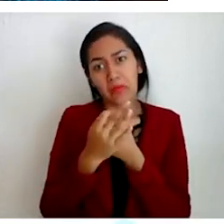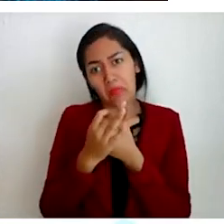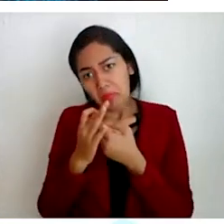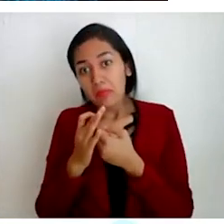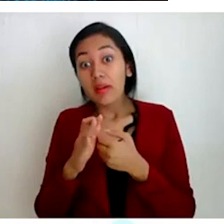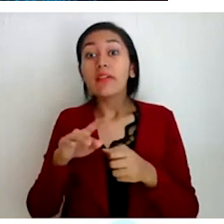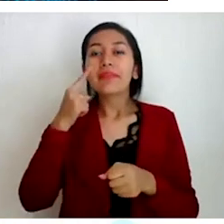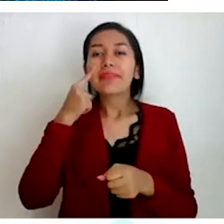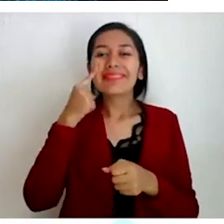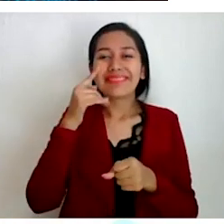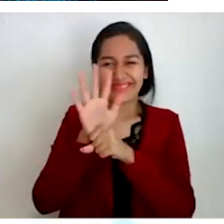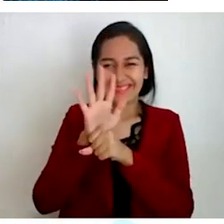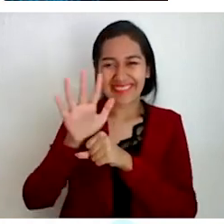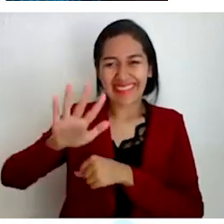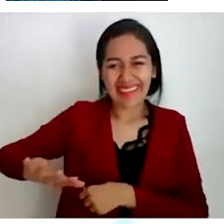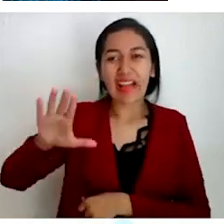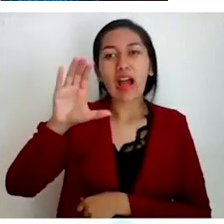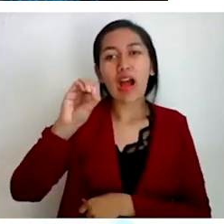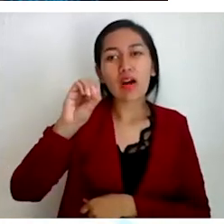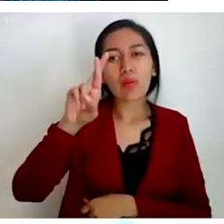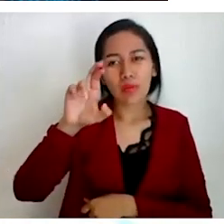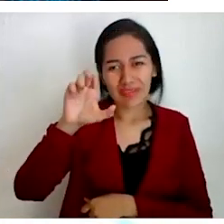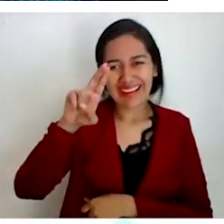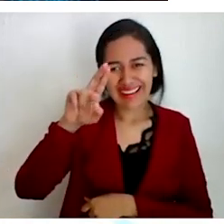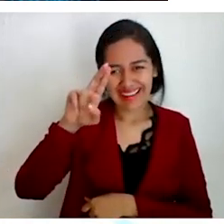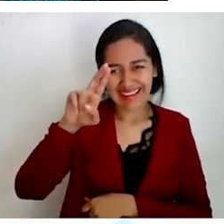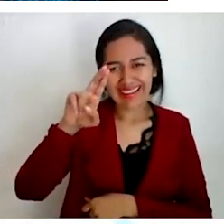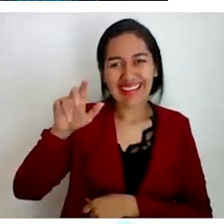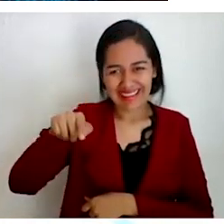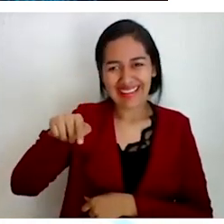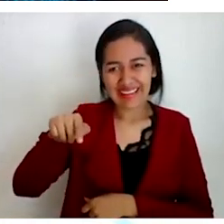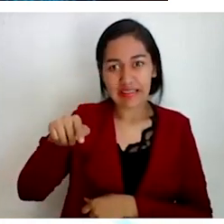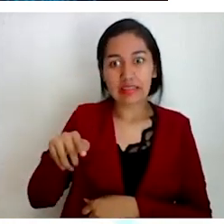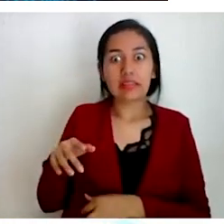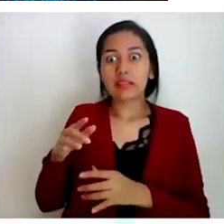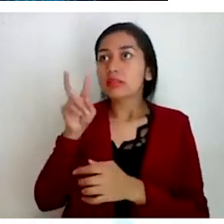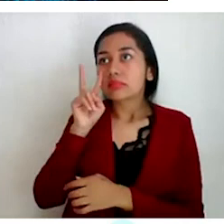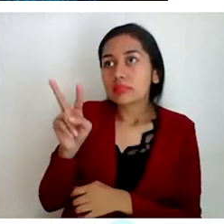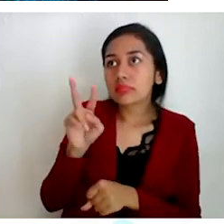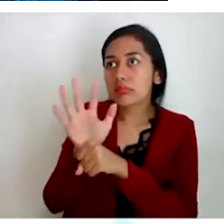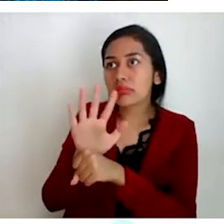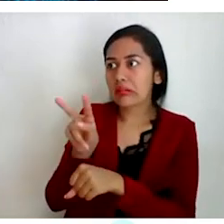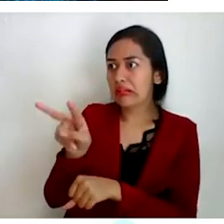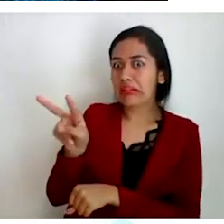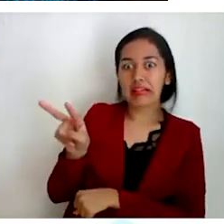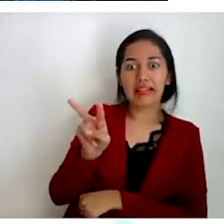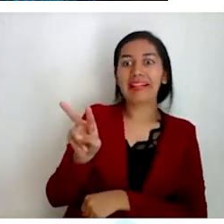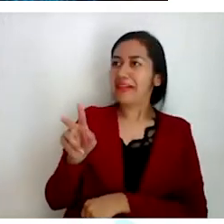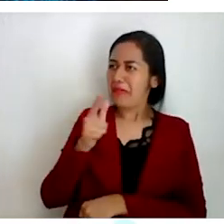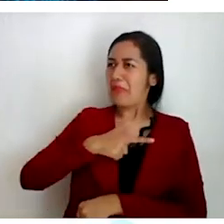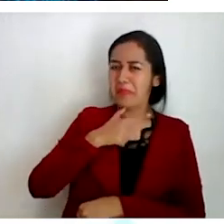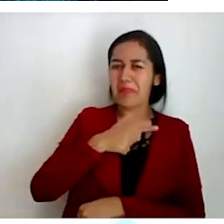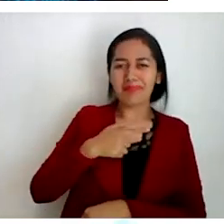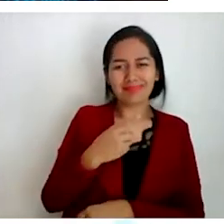tiene escenas que son una verdadera vacilada, ¿no? Pero bueno, te pasas el rato, ¿no? Si lo terminé de